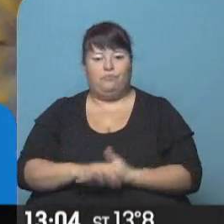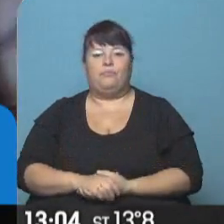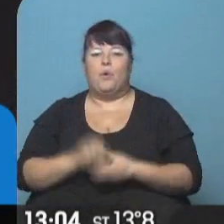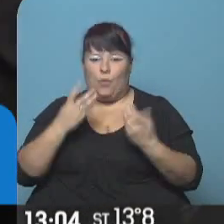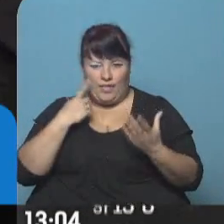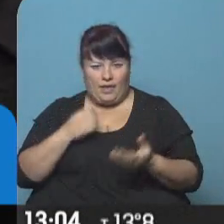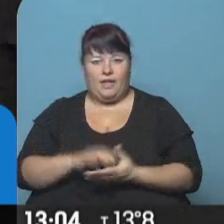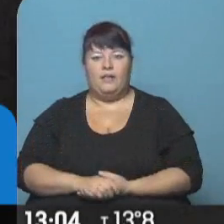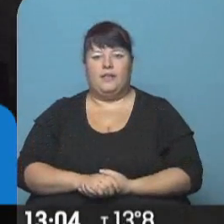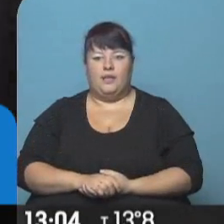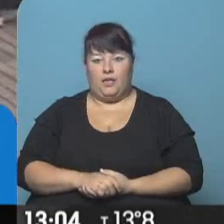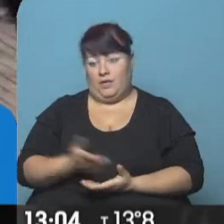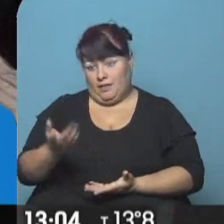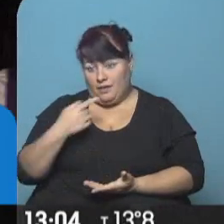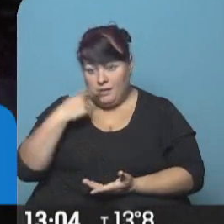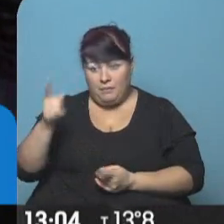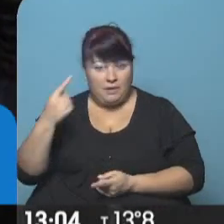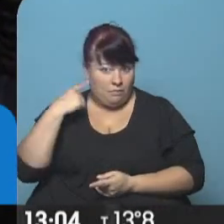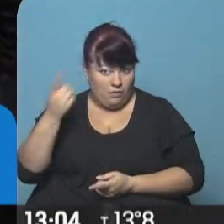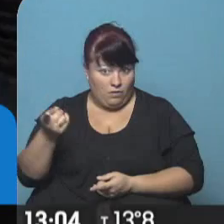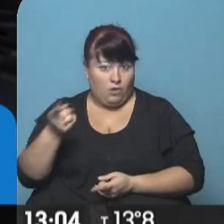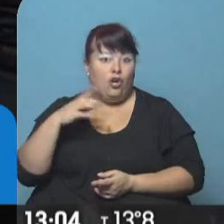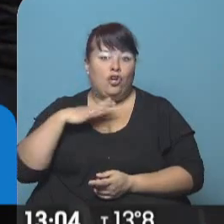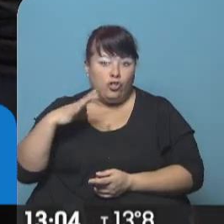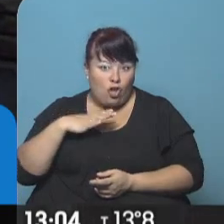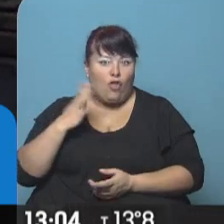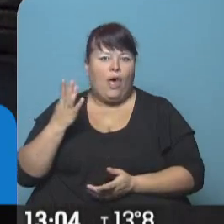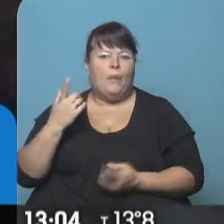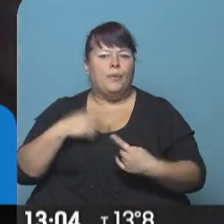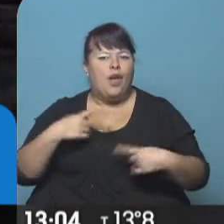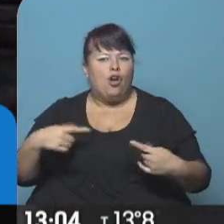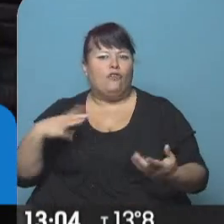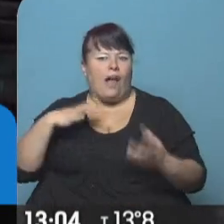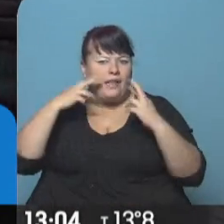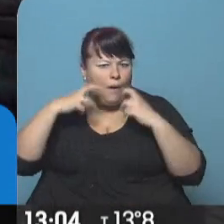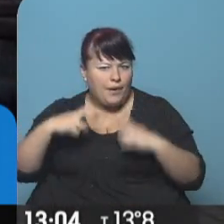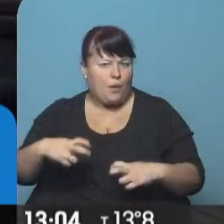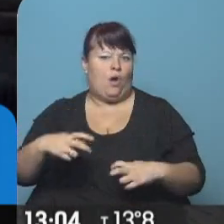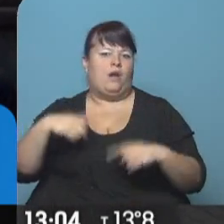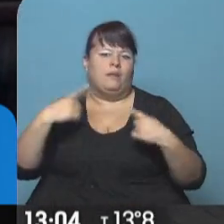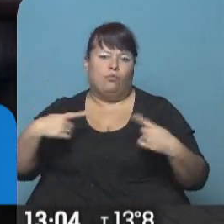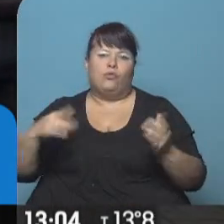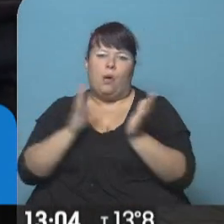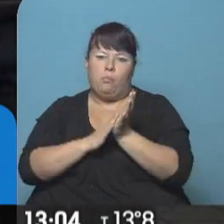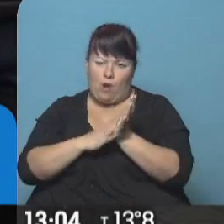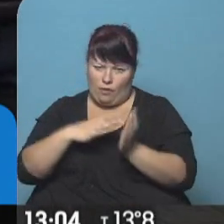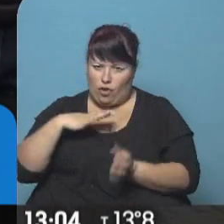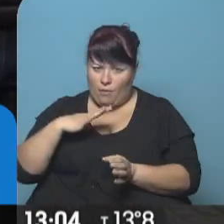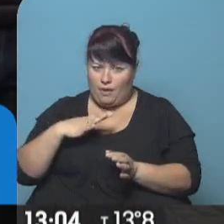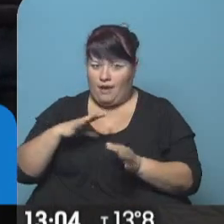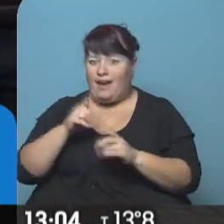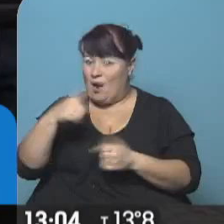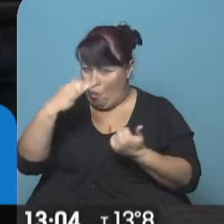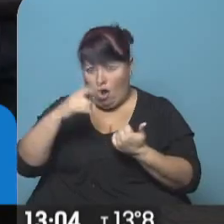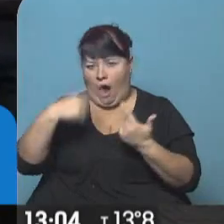bueno ustedes lo escuchaban todavía hay muchas cosas para investigar y hay muchas pistas todavía no es esta la